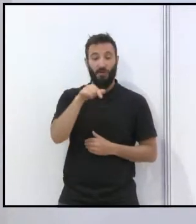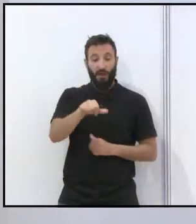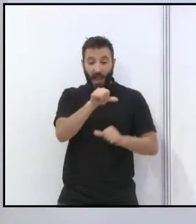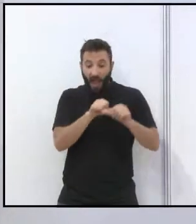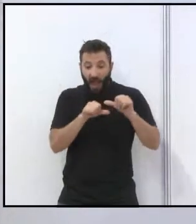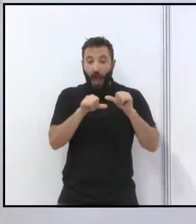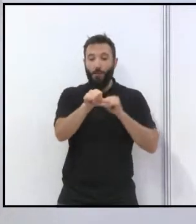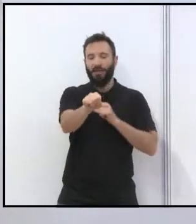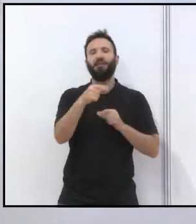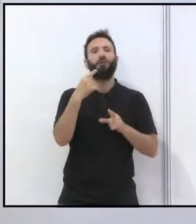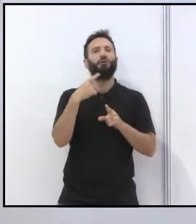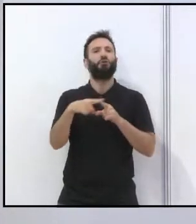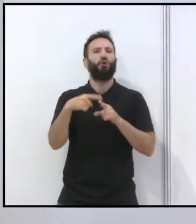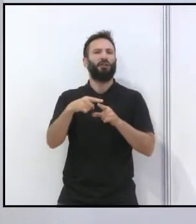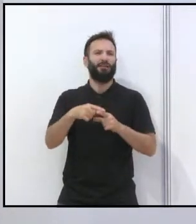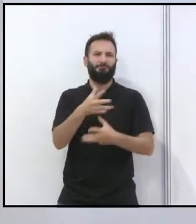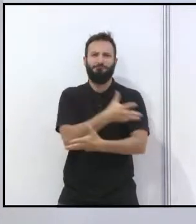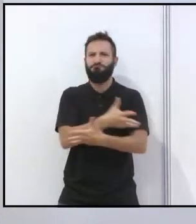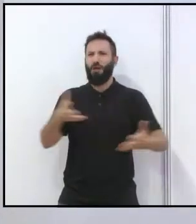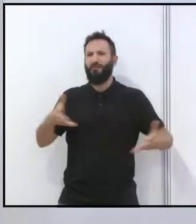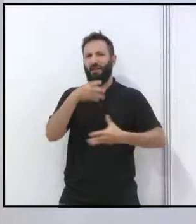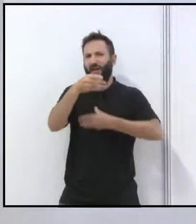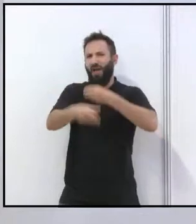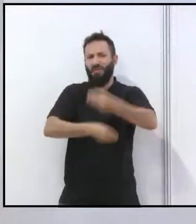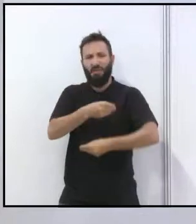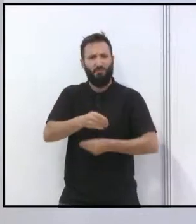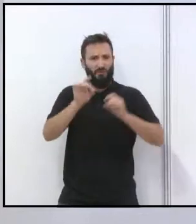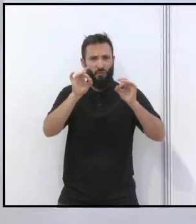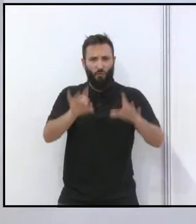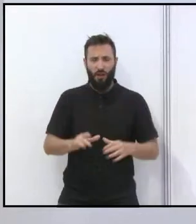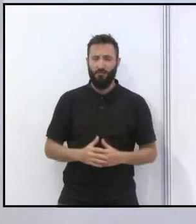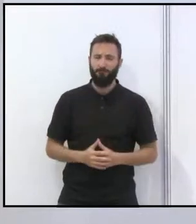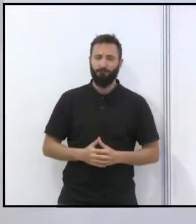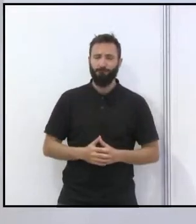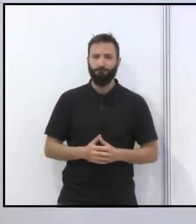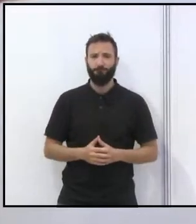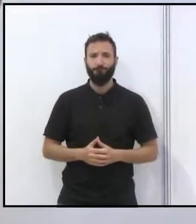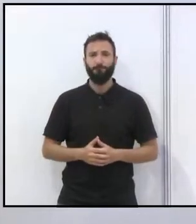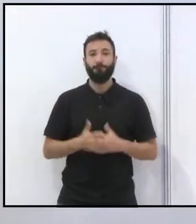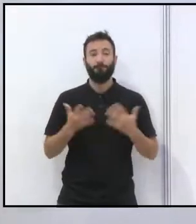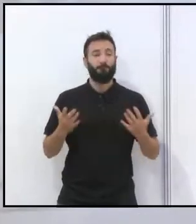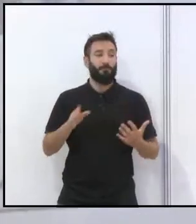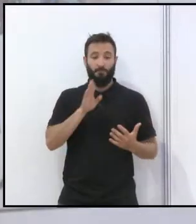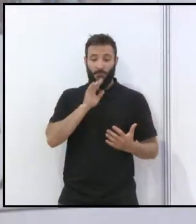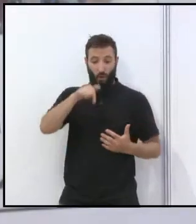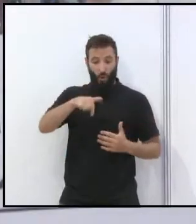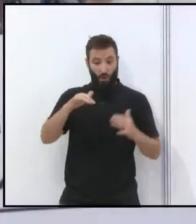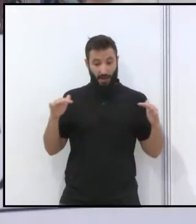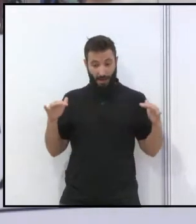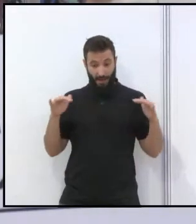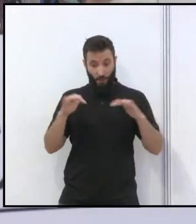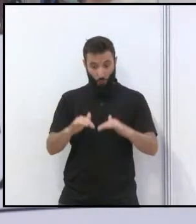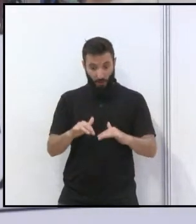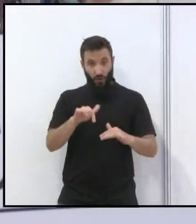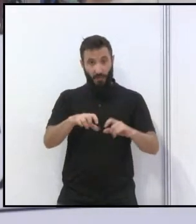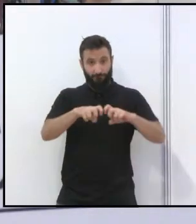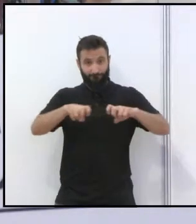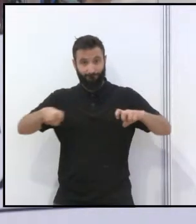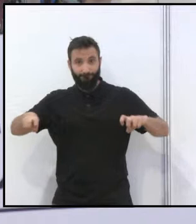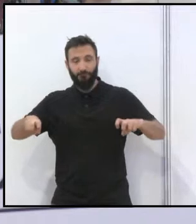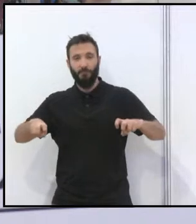haciendo cosas enormes, como un diálogo norte-sur, muy importante. O sea, este encuentro que tenemos ahora, que podría haber